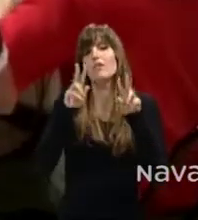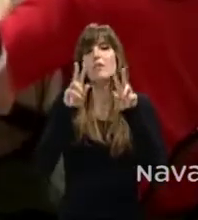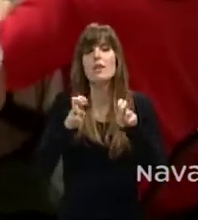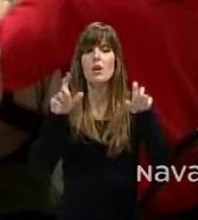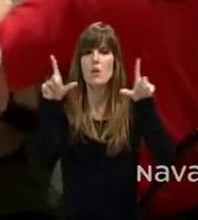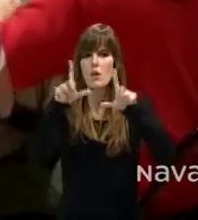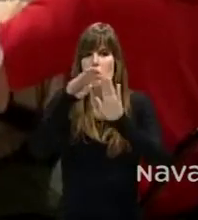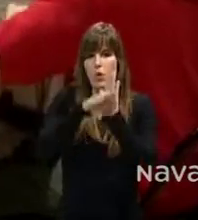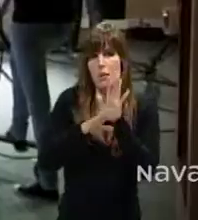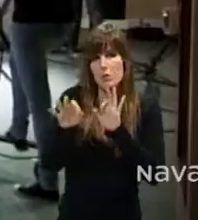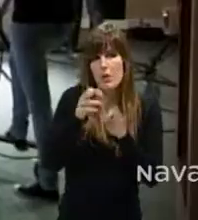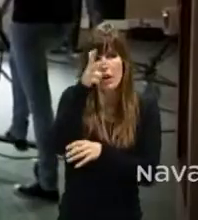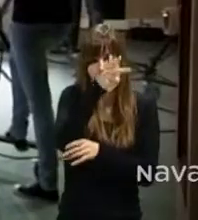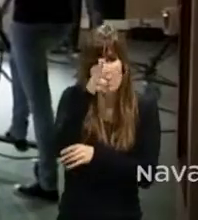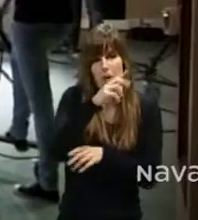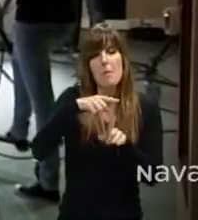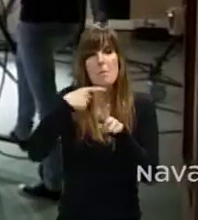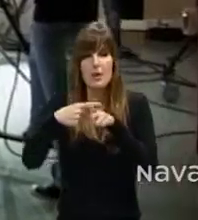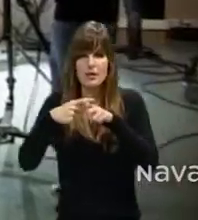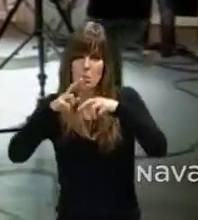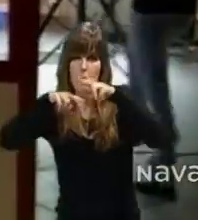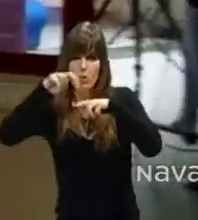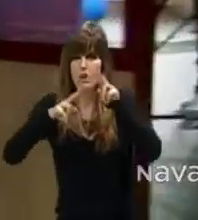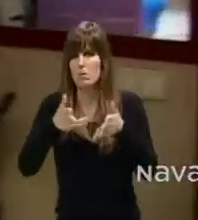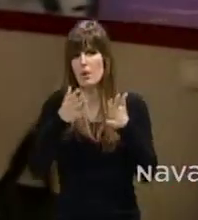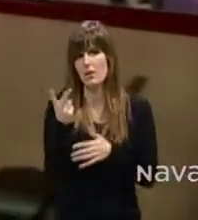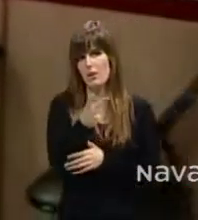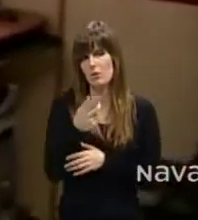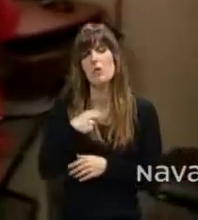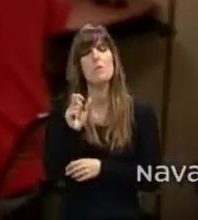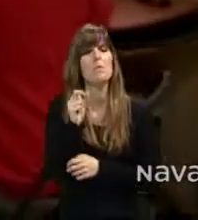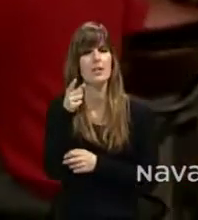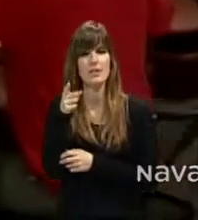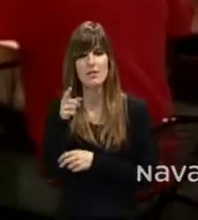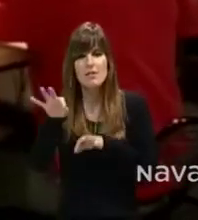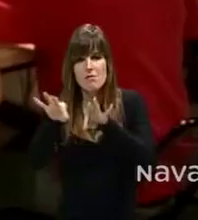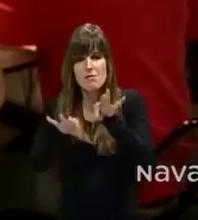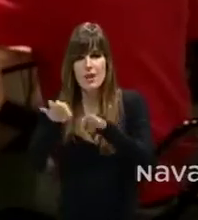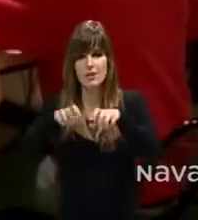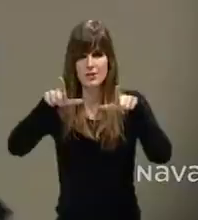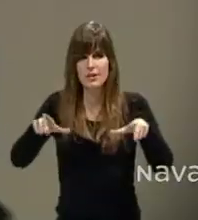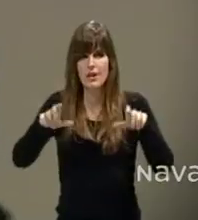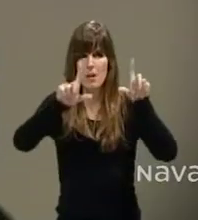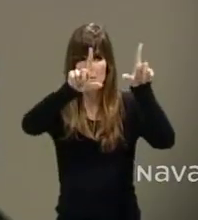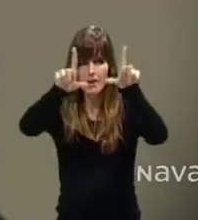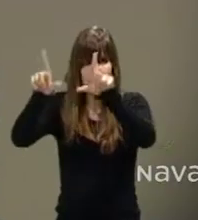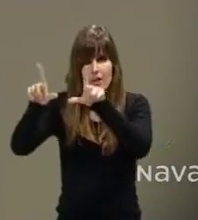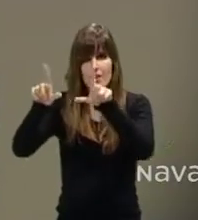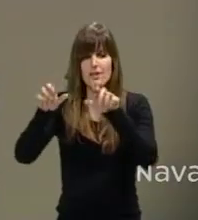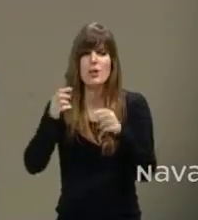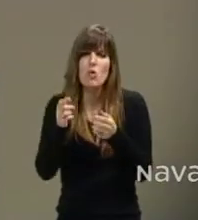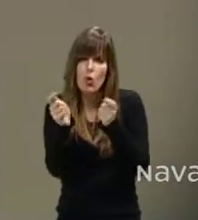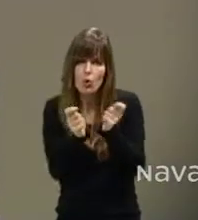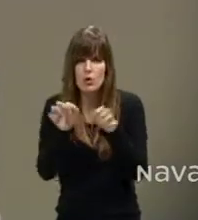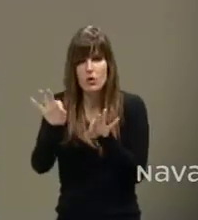y operador de cámara también me gusta muchísimo, por eso sobre todo la realización, estar ahí en esa sala con los monitores, tal, un poco